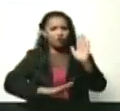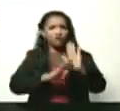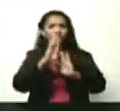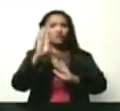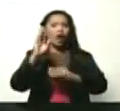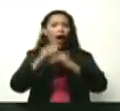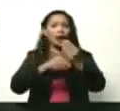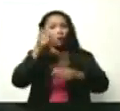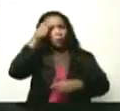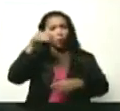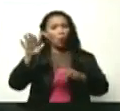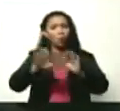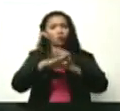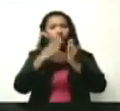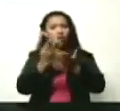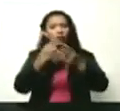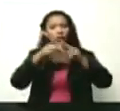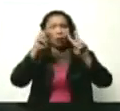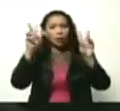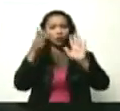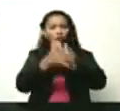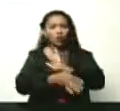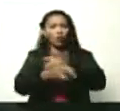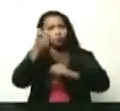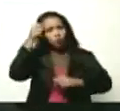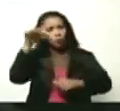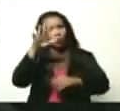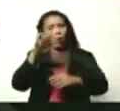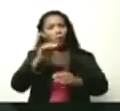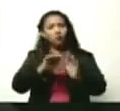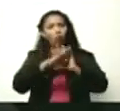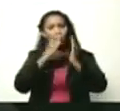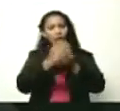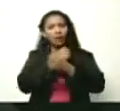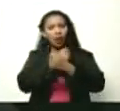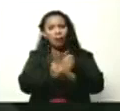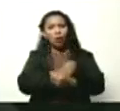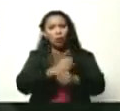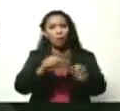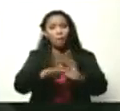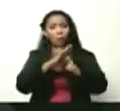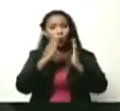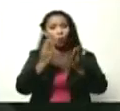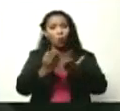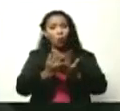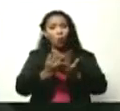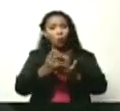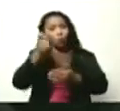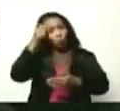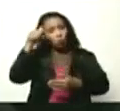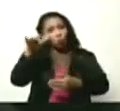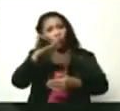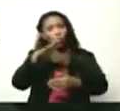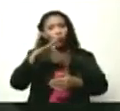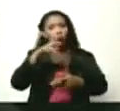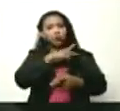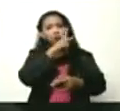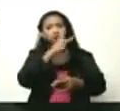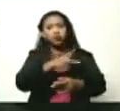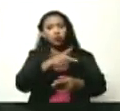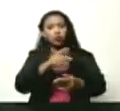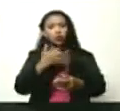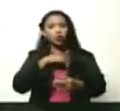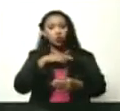un polo mundial de la paz, un polo mundial del amor, un polo mundial de la poesía, de la justicia poética. Yo creo que vamos